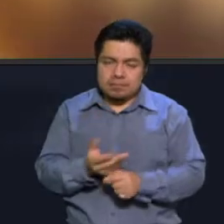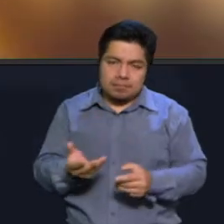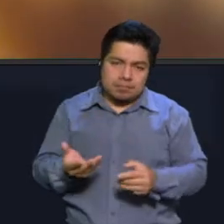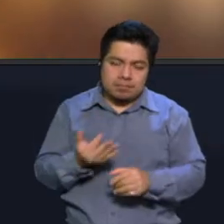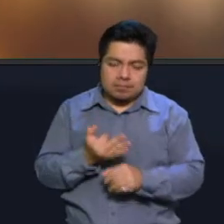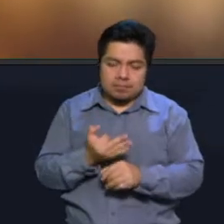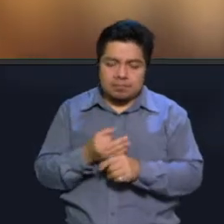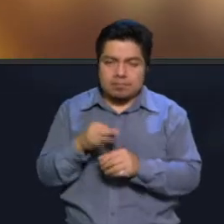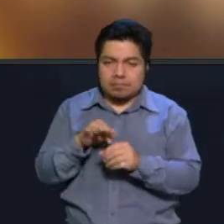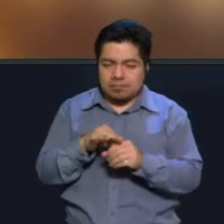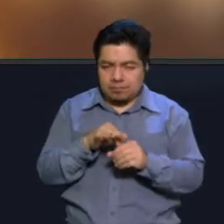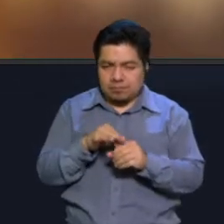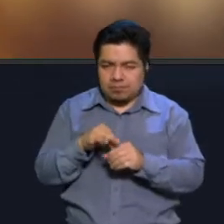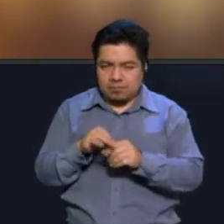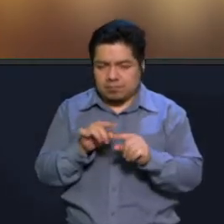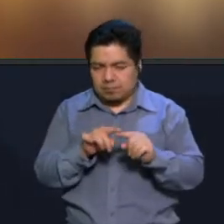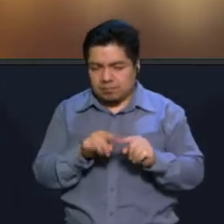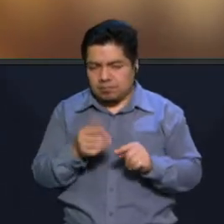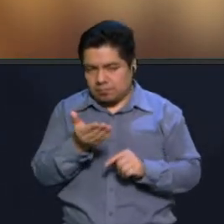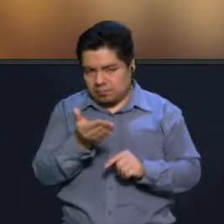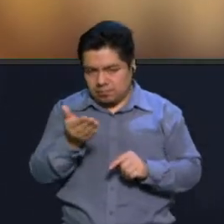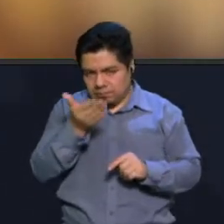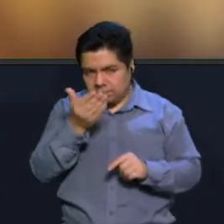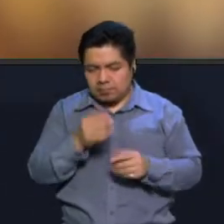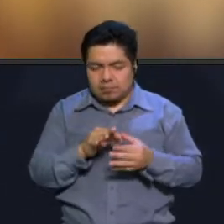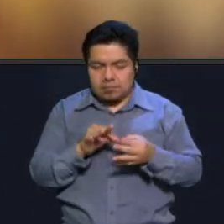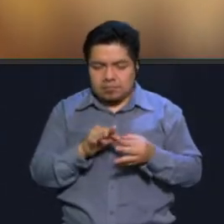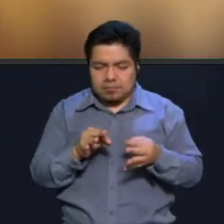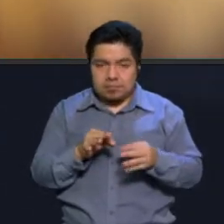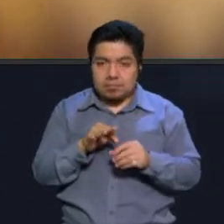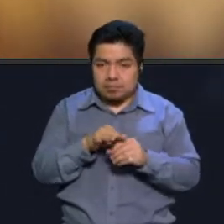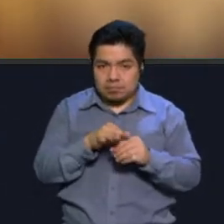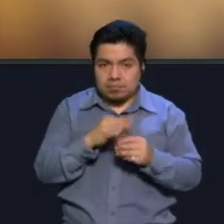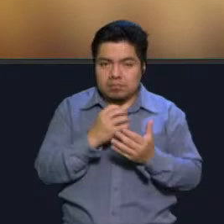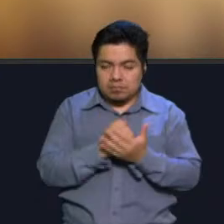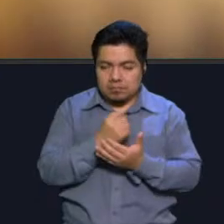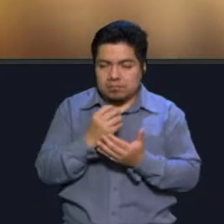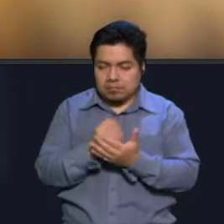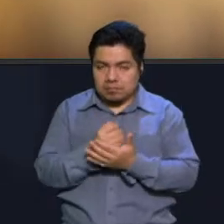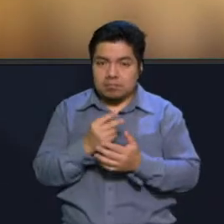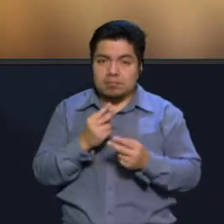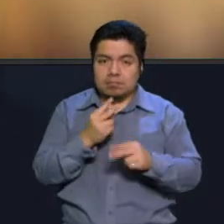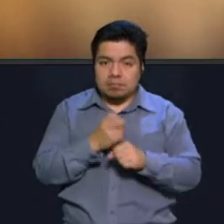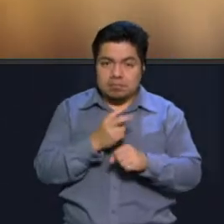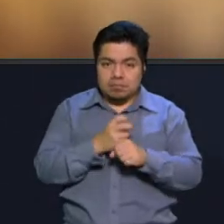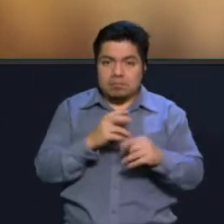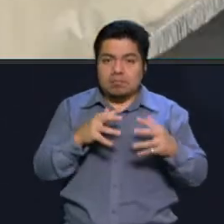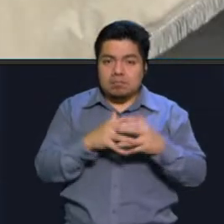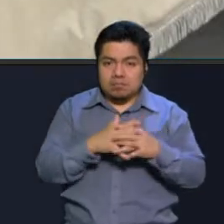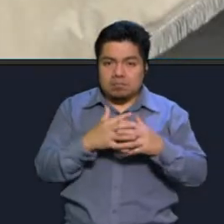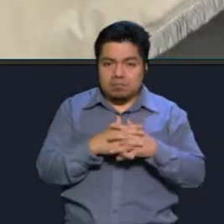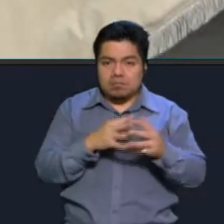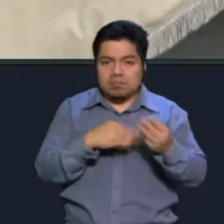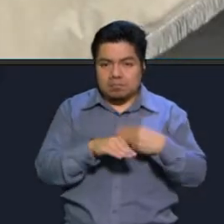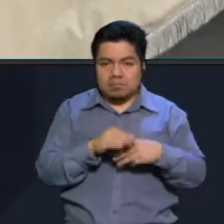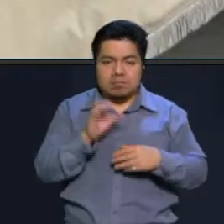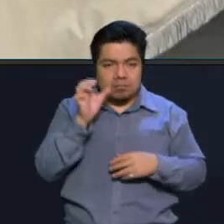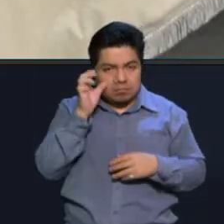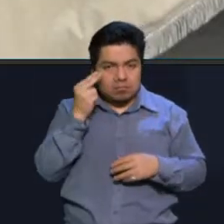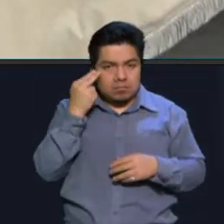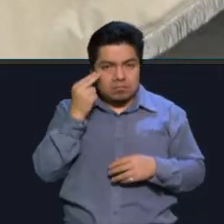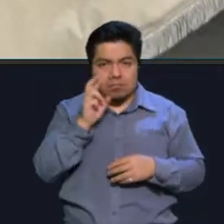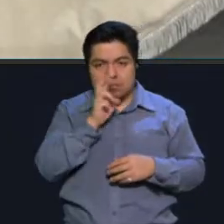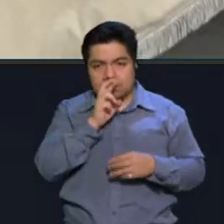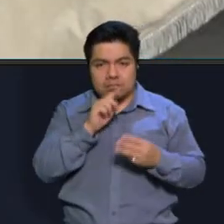sistema de votación, Braulio, para toda la audiencia que nos escucha, en donde los ganadores de la Segunda Guerra Mundial, los 5 miembros permanentes, China, Rusia,